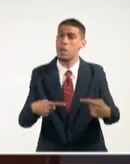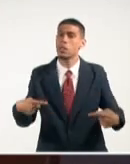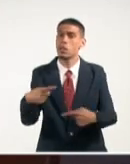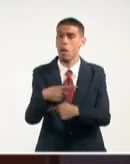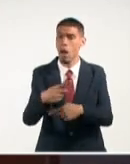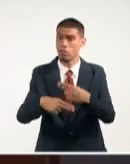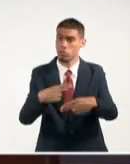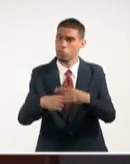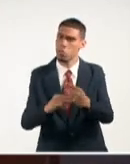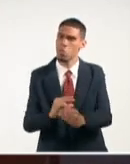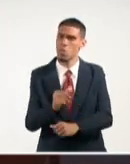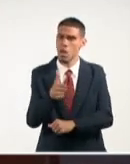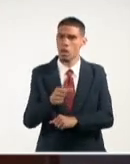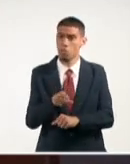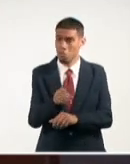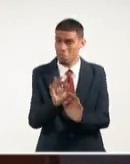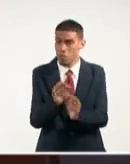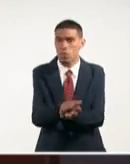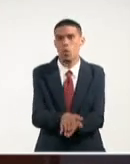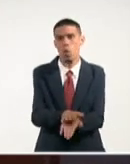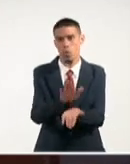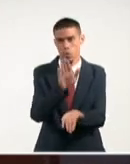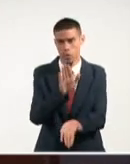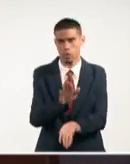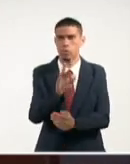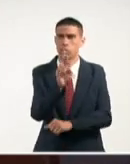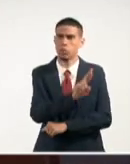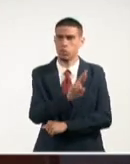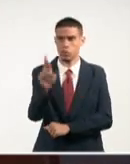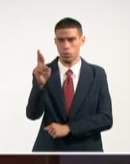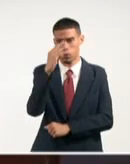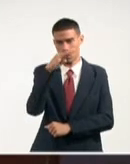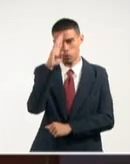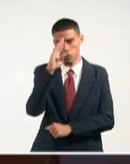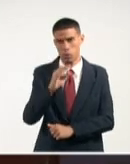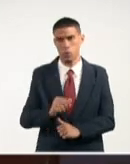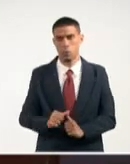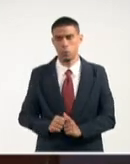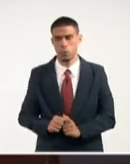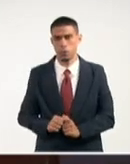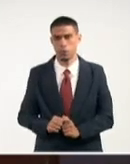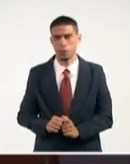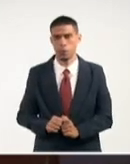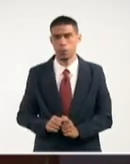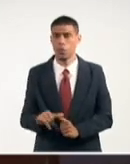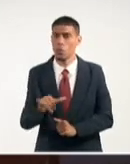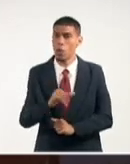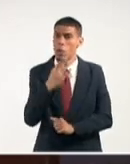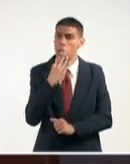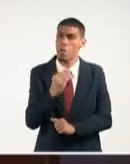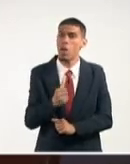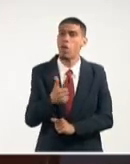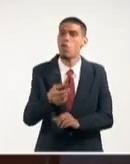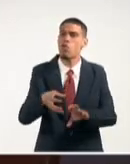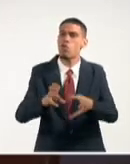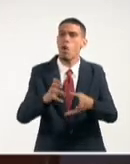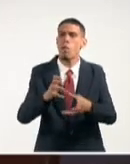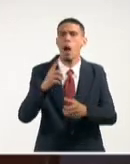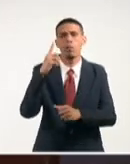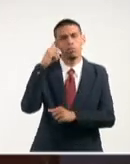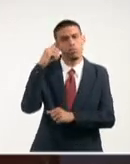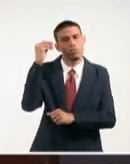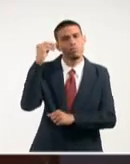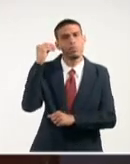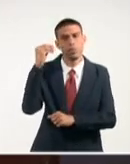Es nuestro compromiso con la gloriosa historia de la patria y el mejor homenaje a los